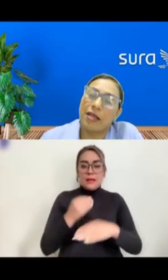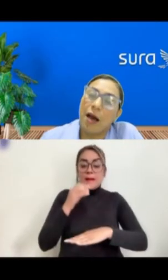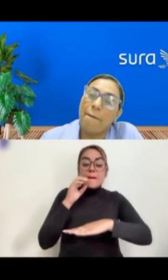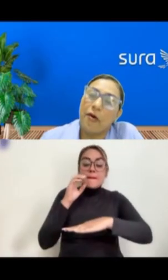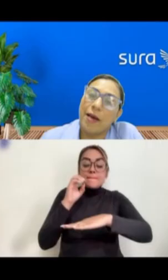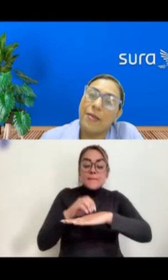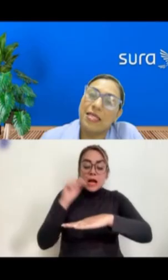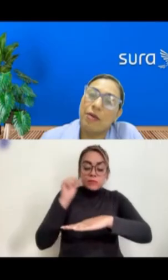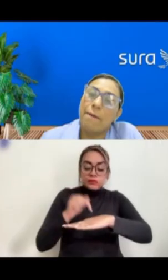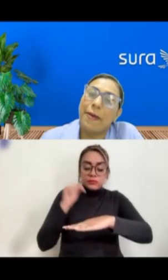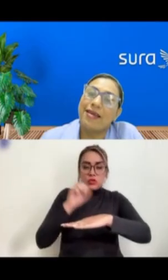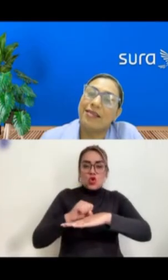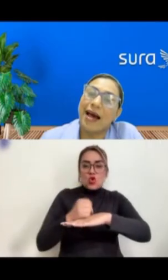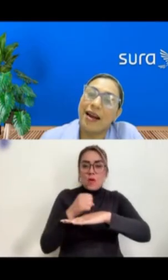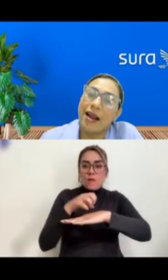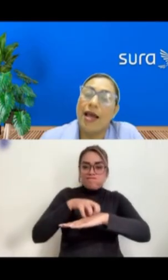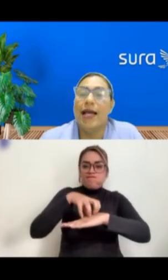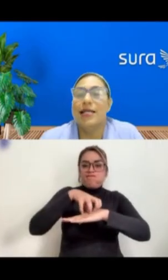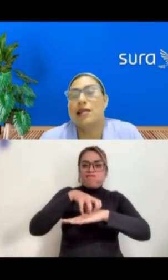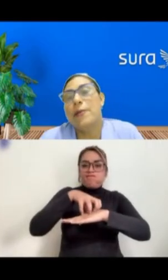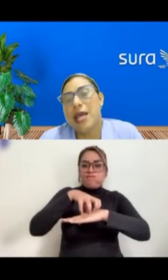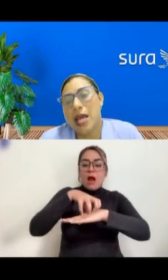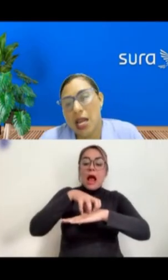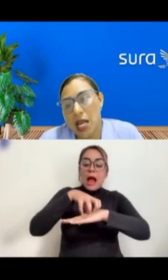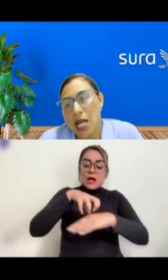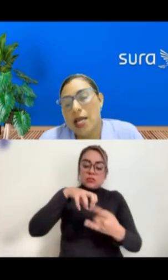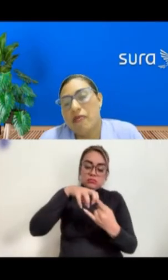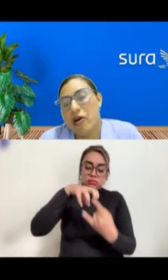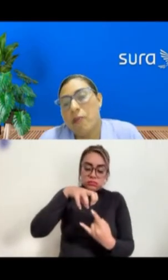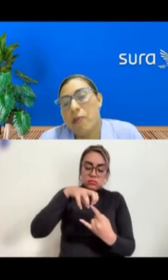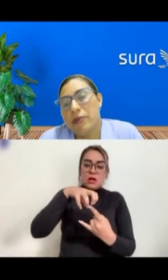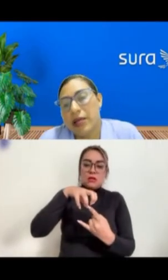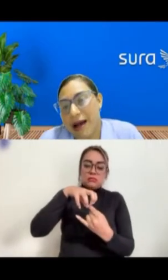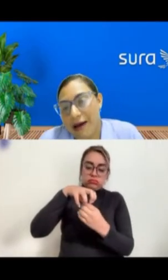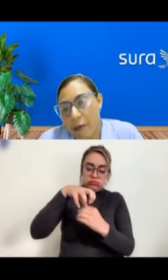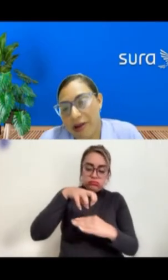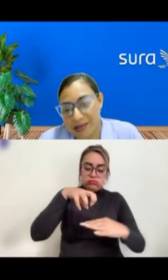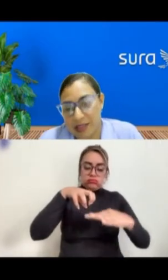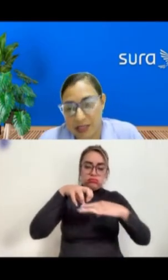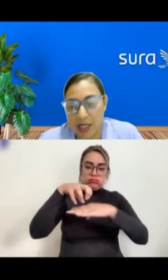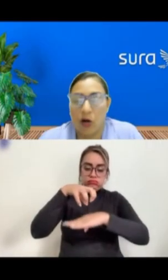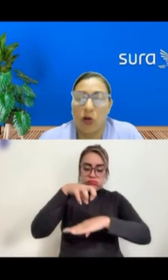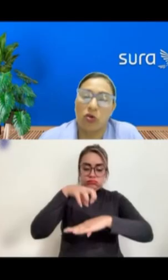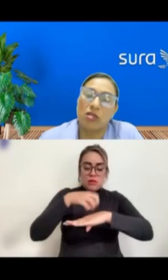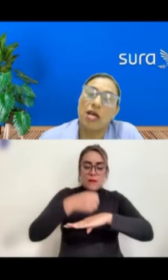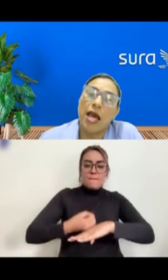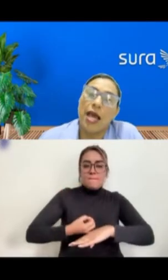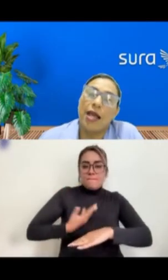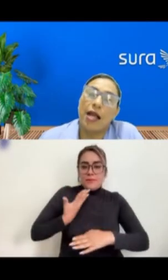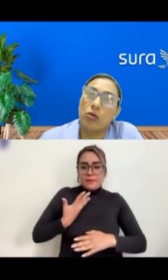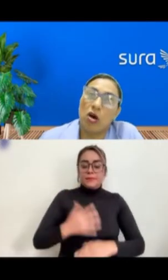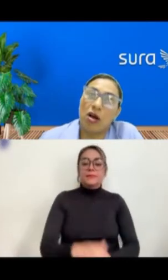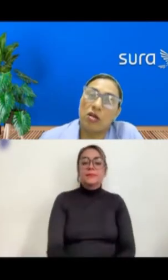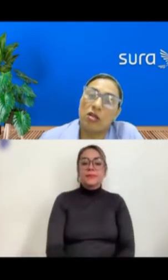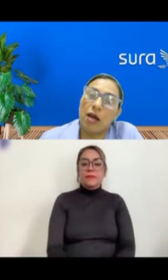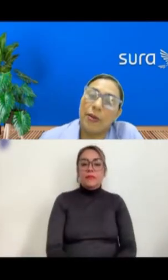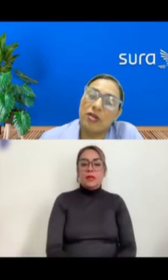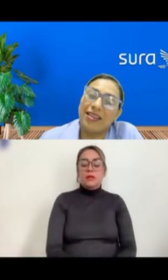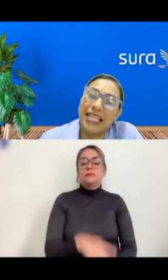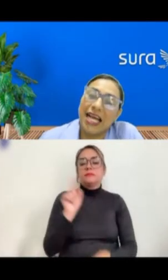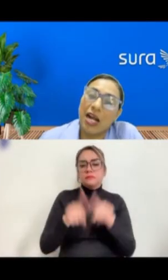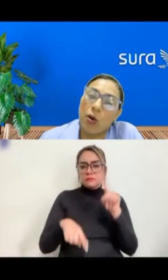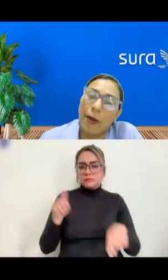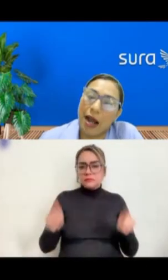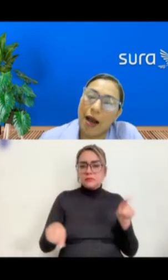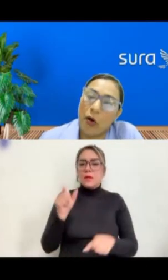¿Por qué? Porque estas ampollas me sirven para hidratar esta piel que fue quemada, por así decir. Entonces, en algunas ocasiones